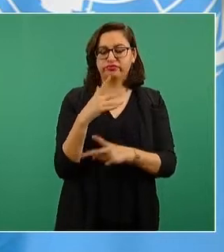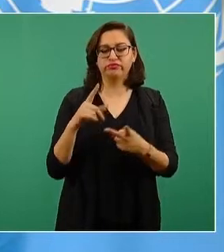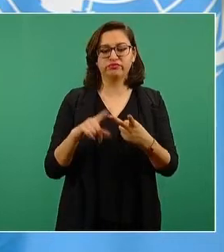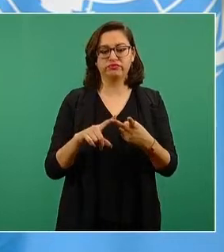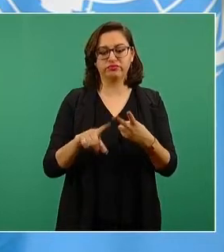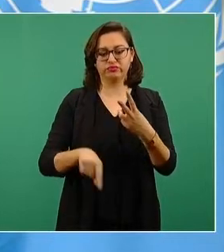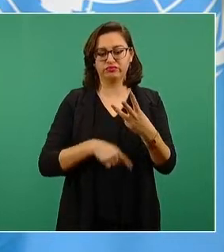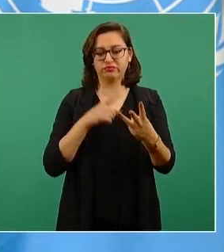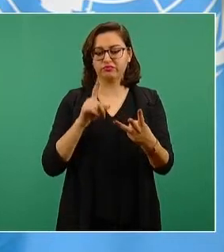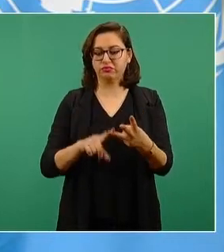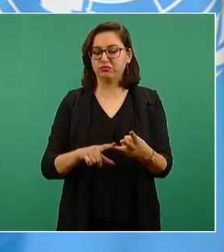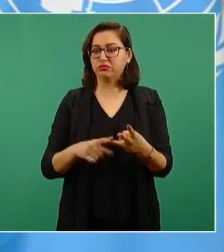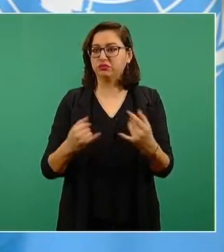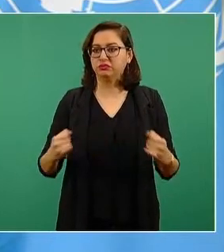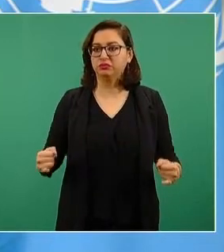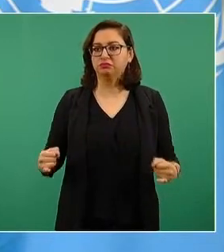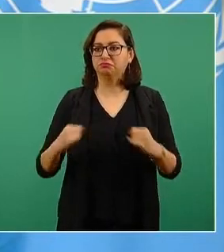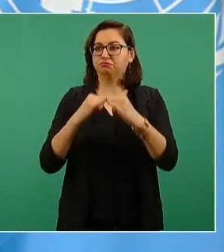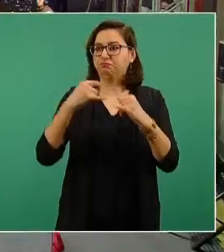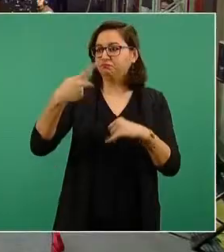de los bienes públicos,